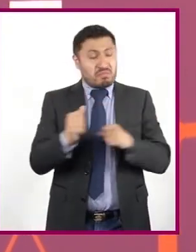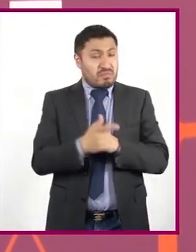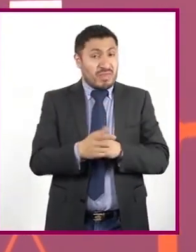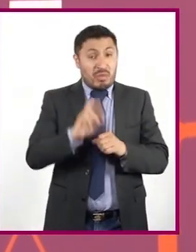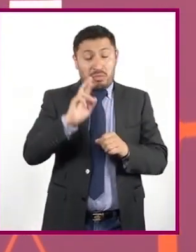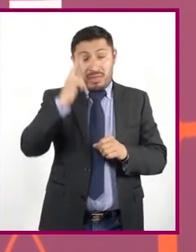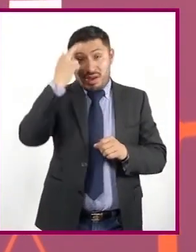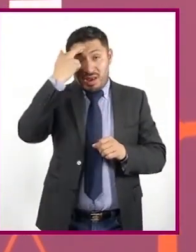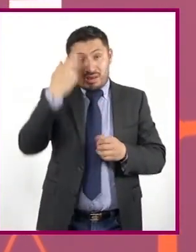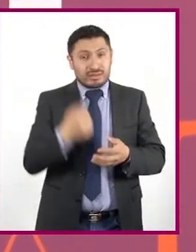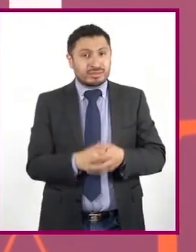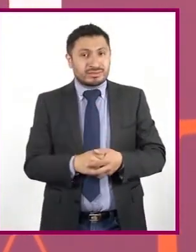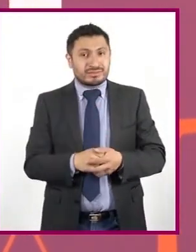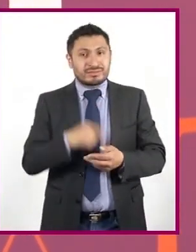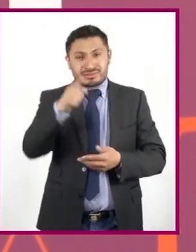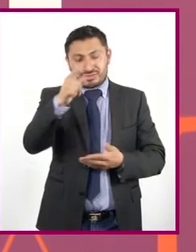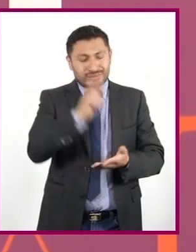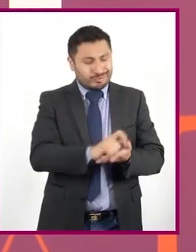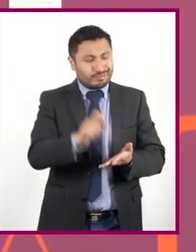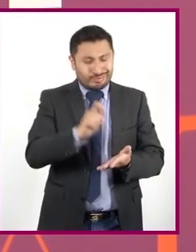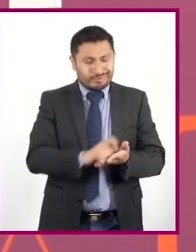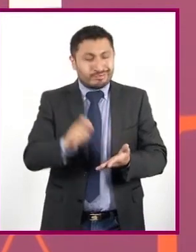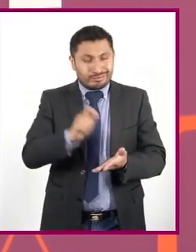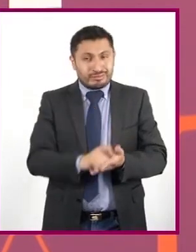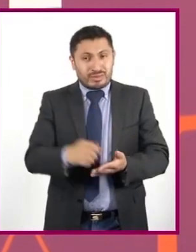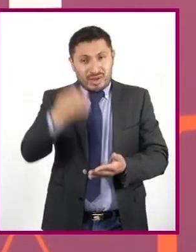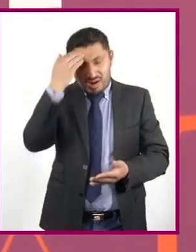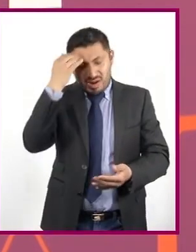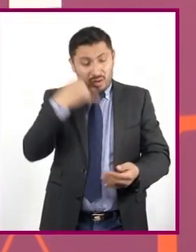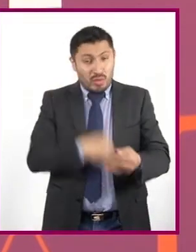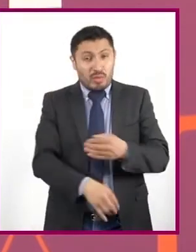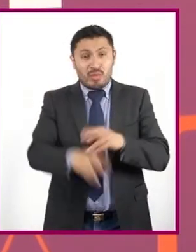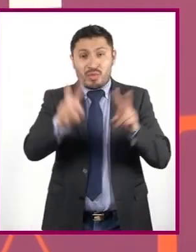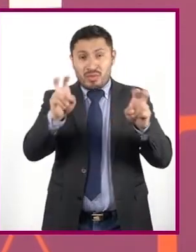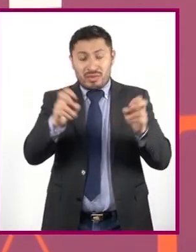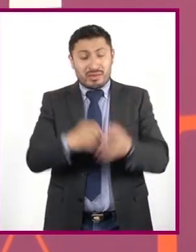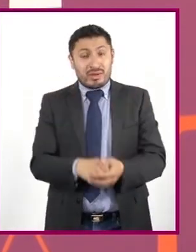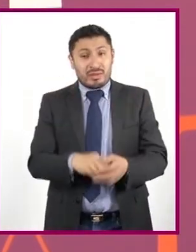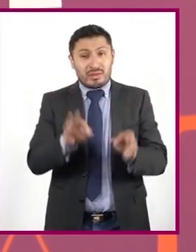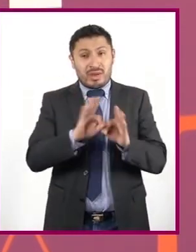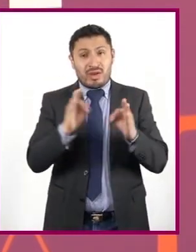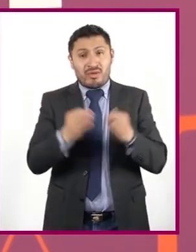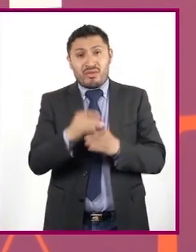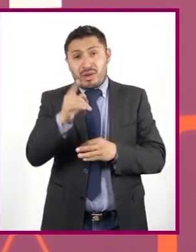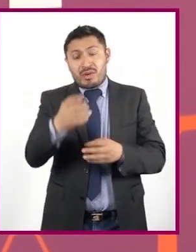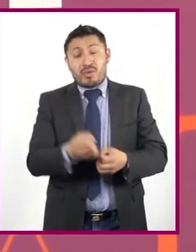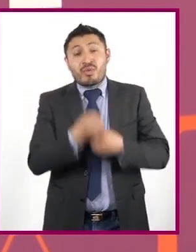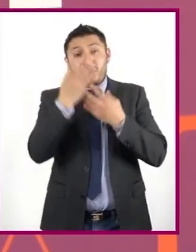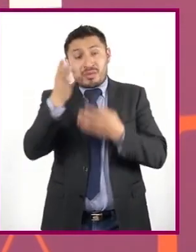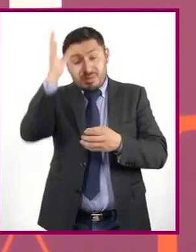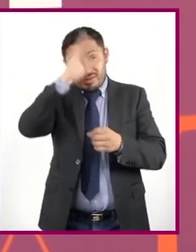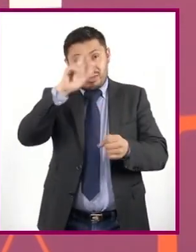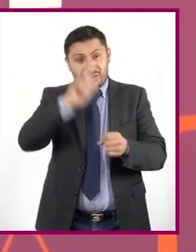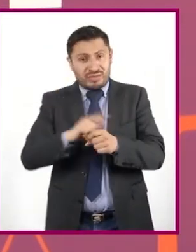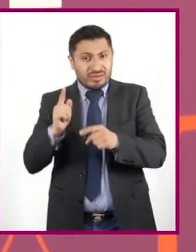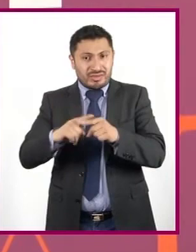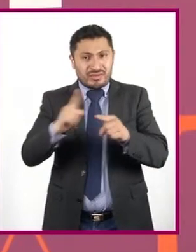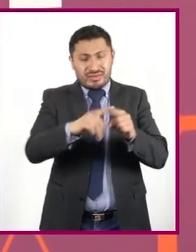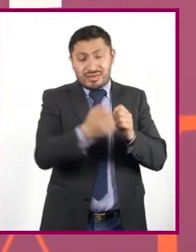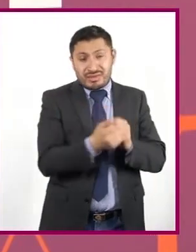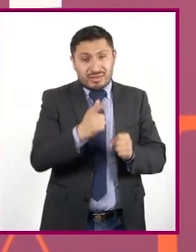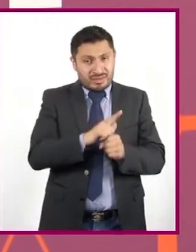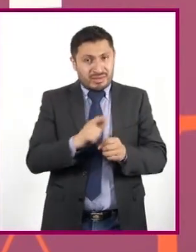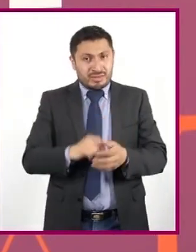un recuerdo. Tomen nota de ello. Profundicemos un poco en la manera en que se expresa la cultura en las diferentes